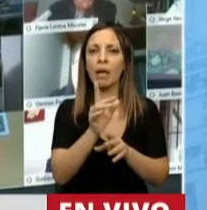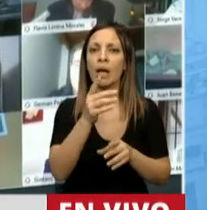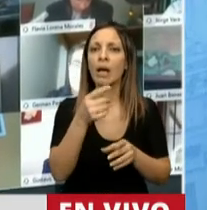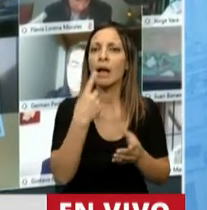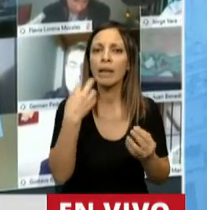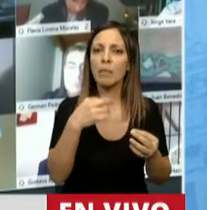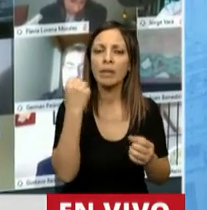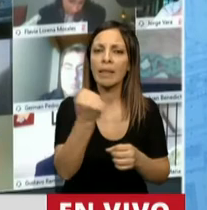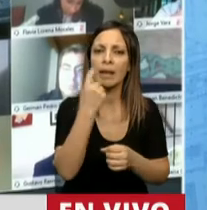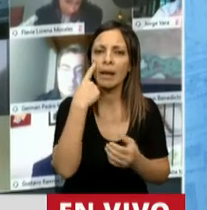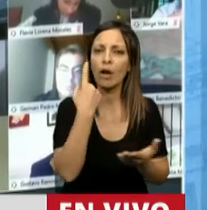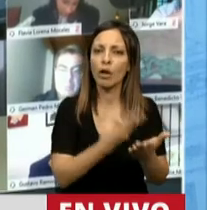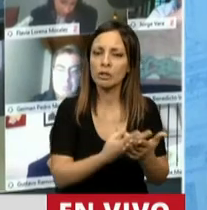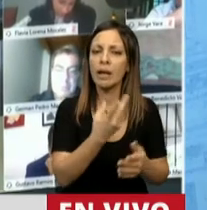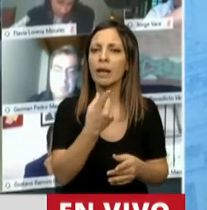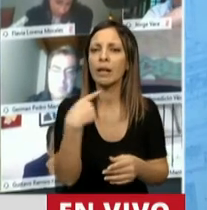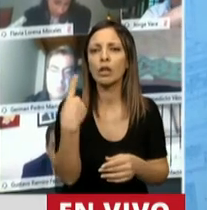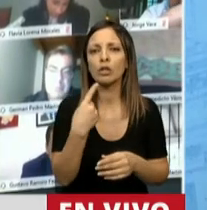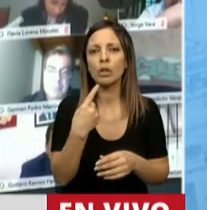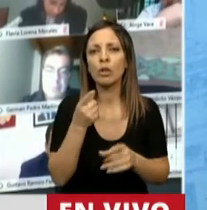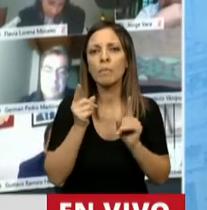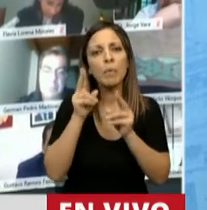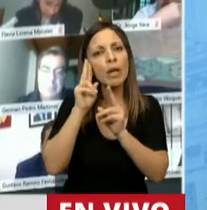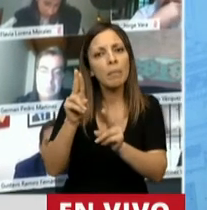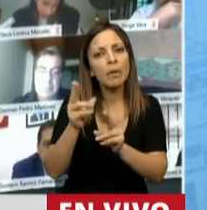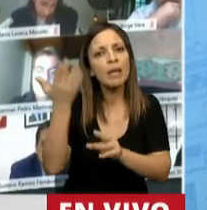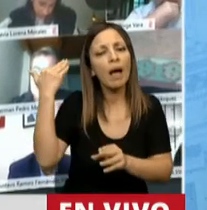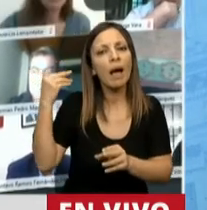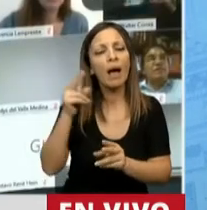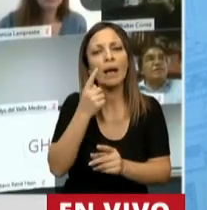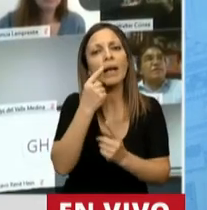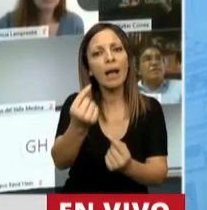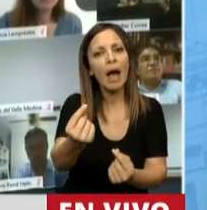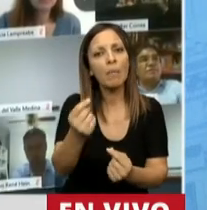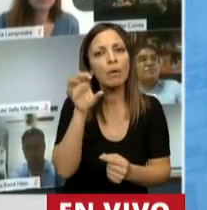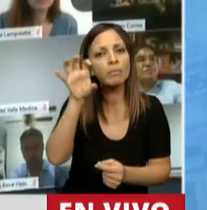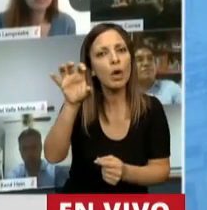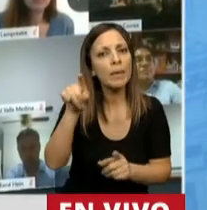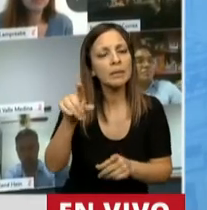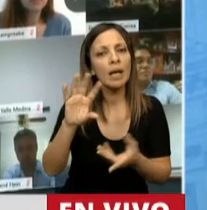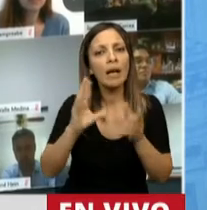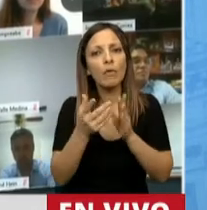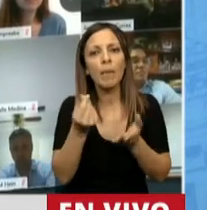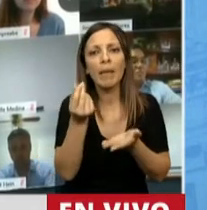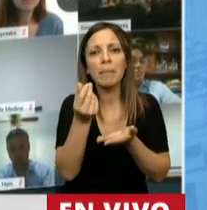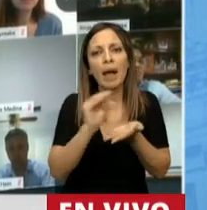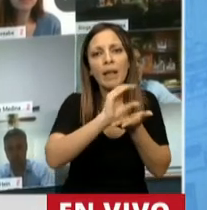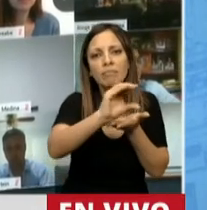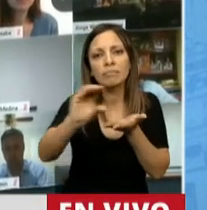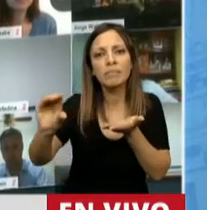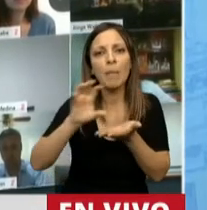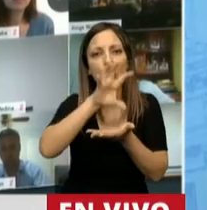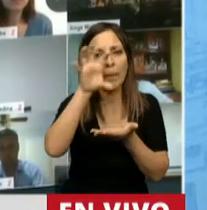reconocer que somos consecuentes con un viejo reclamo de mi provincia en la distribución de la coparticipación